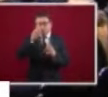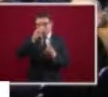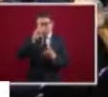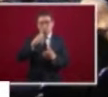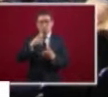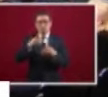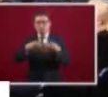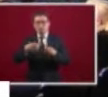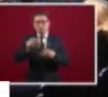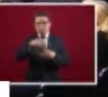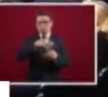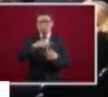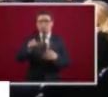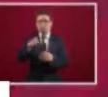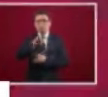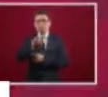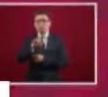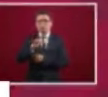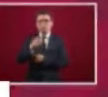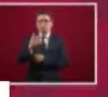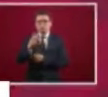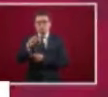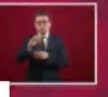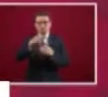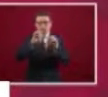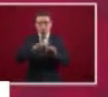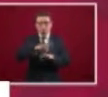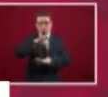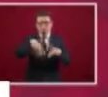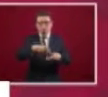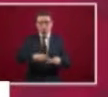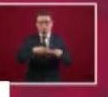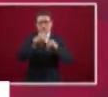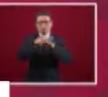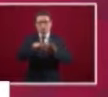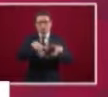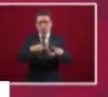¿Sospechas tú, Alejandro, que pudo haber habido algún tipo de filtración?